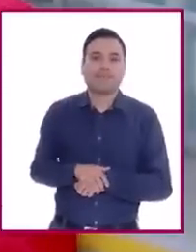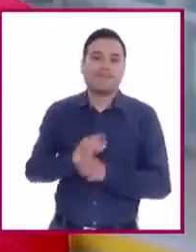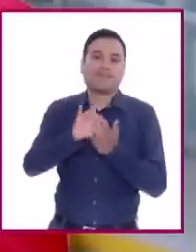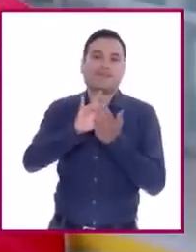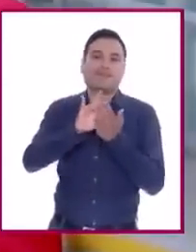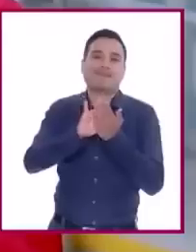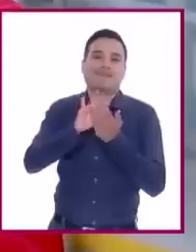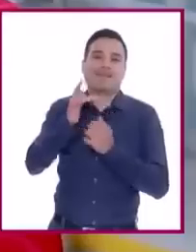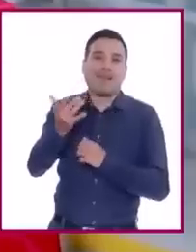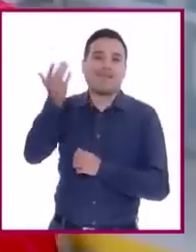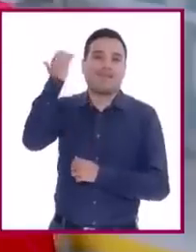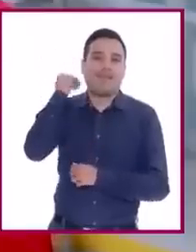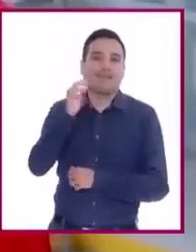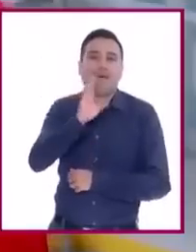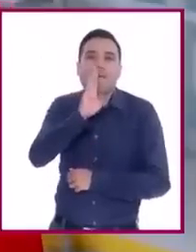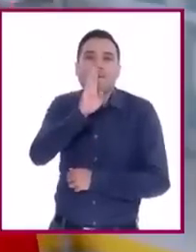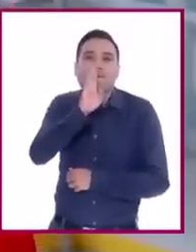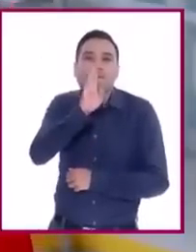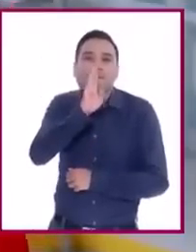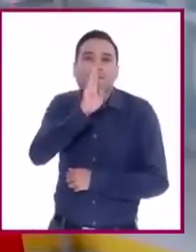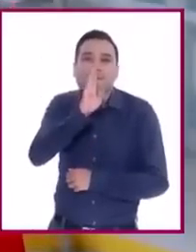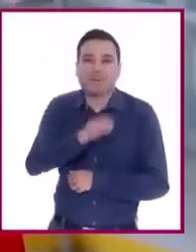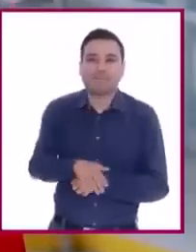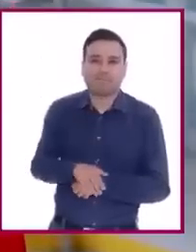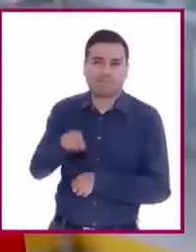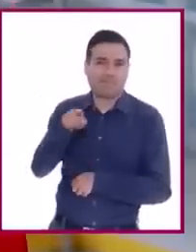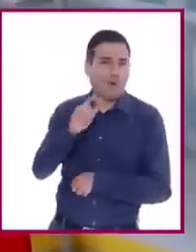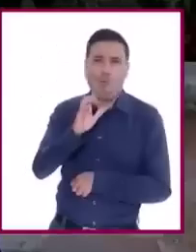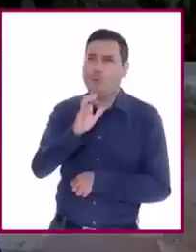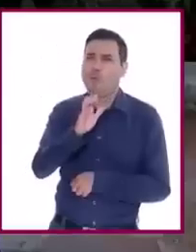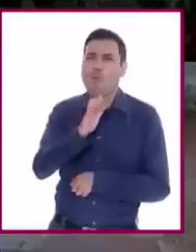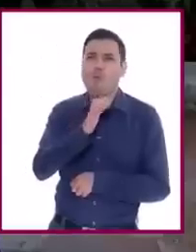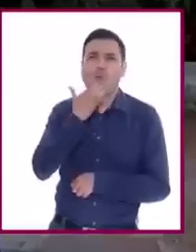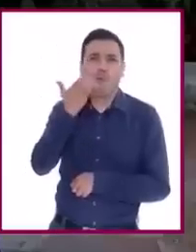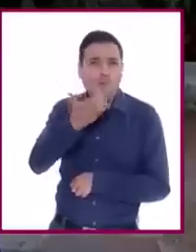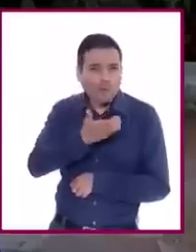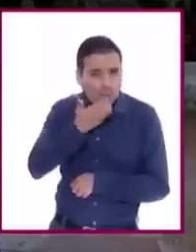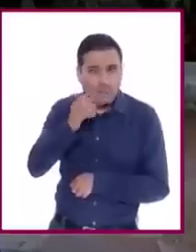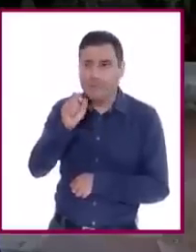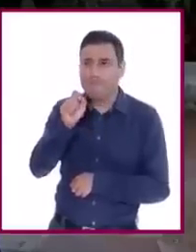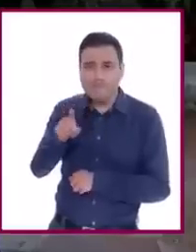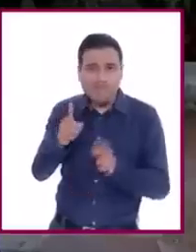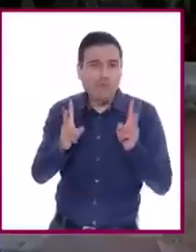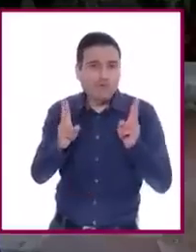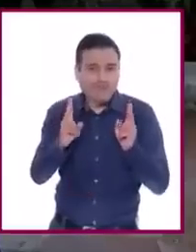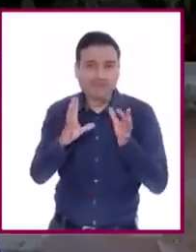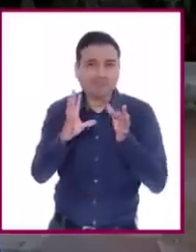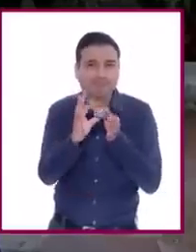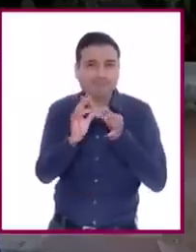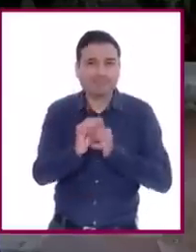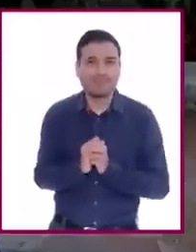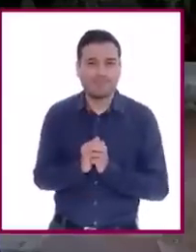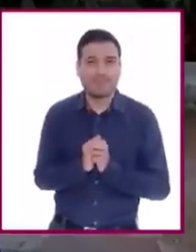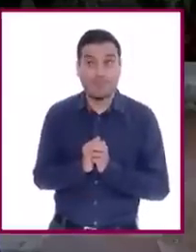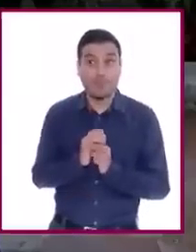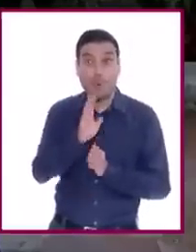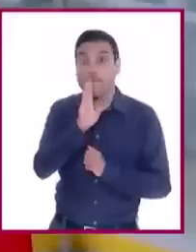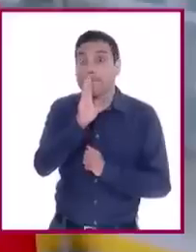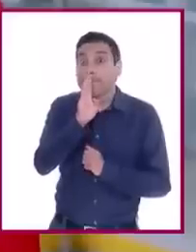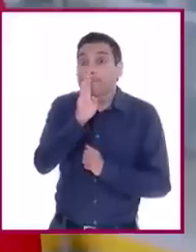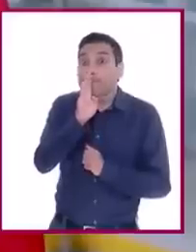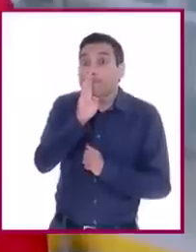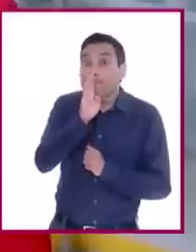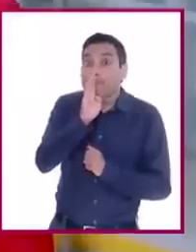siempre nos hacía alusión a esto a esta frase no solamente porque se refiriese a un oficio